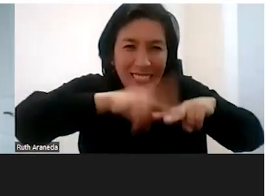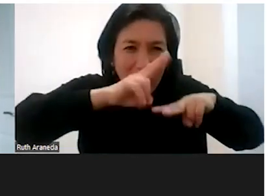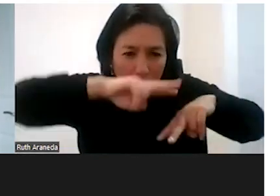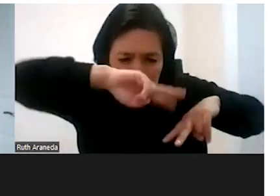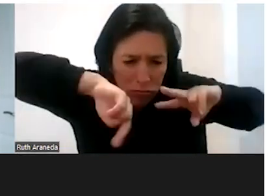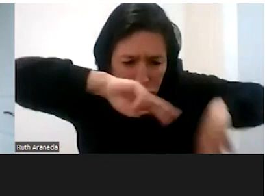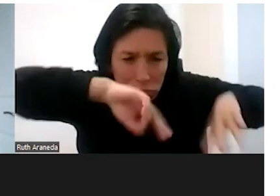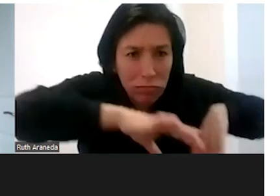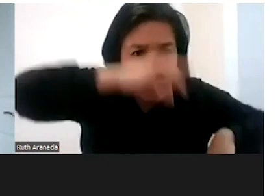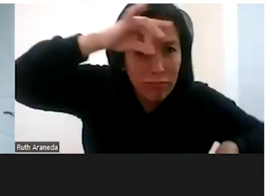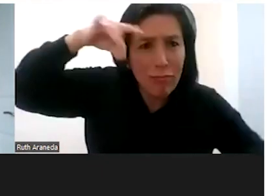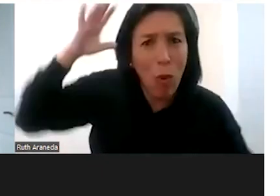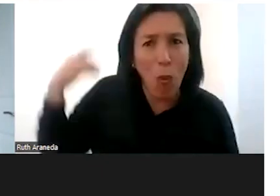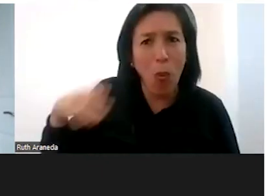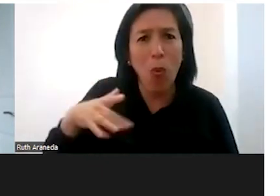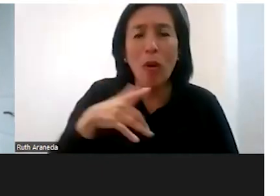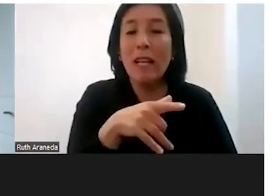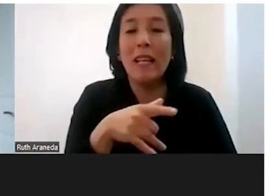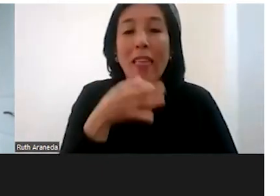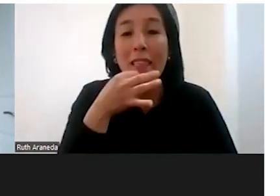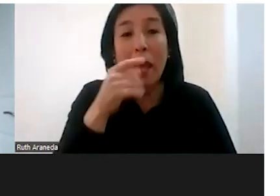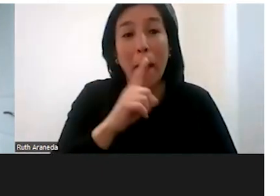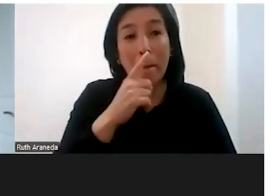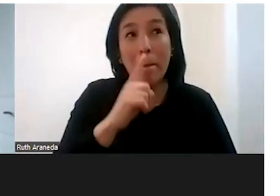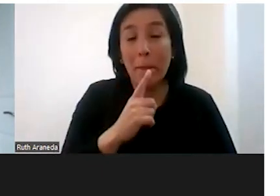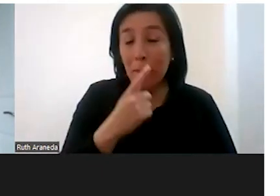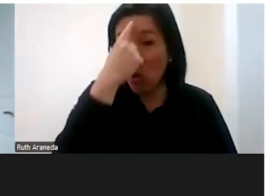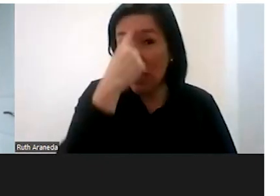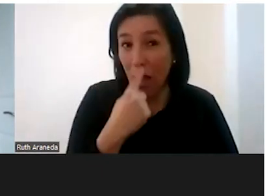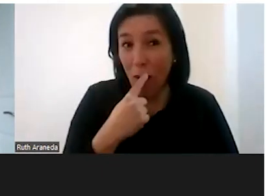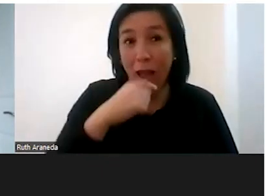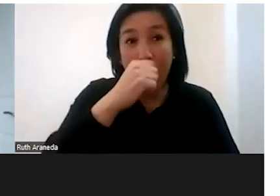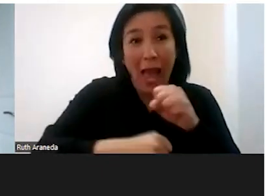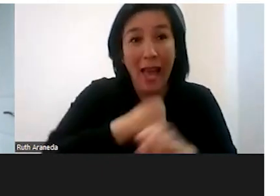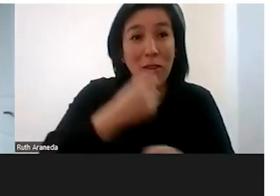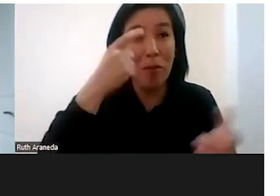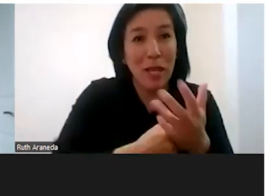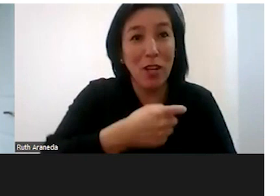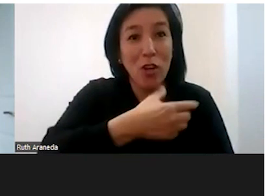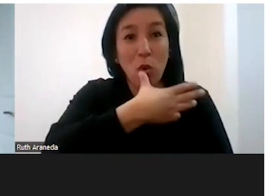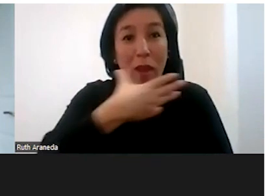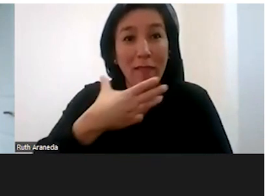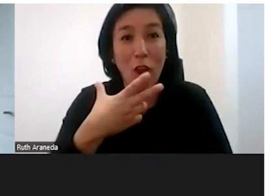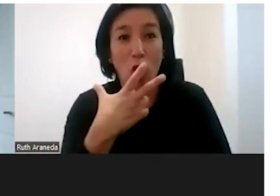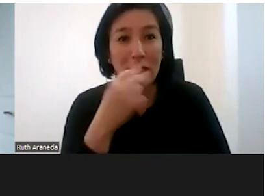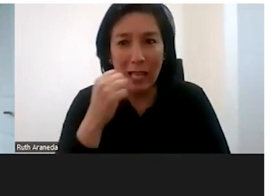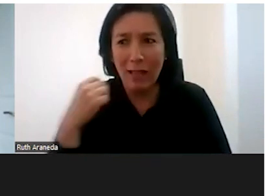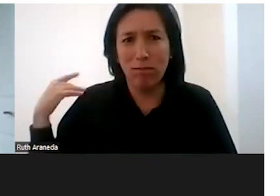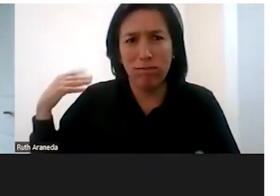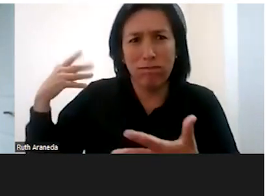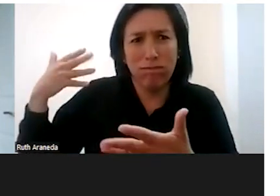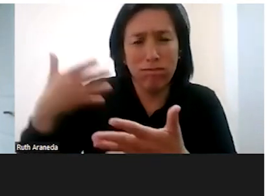una actividad que llevamos en el FONC desde el año 80, siempre me acuerdo los días viernes, las charlas de los viernes. Y ahora con Juanita,